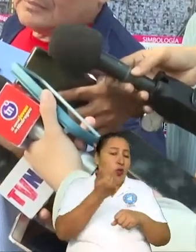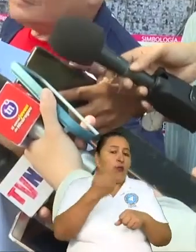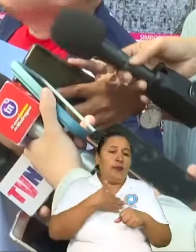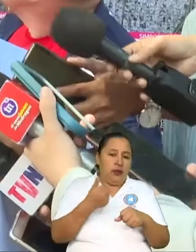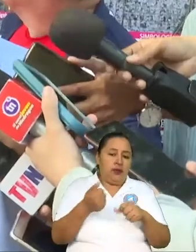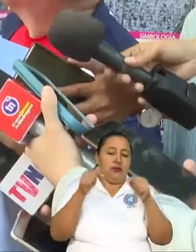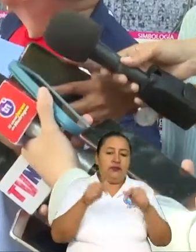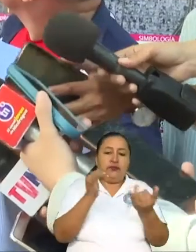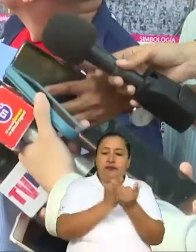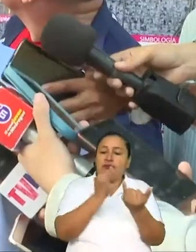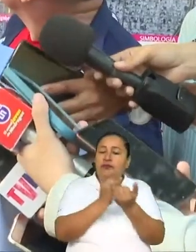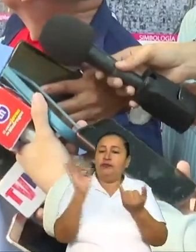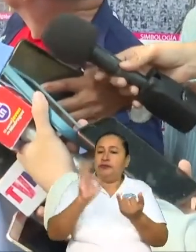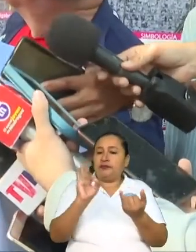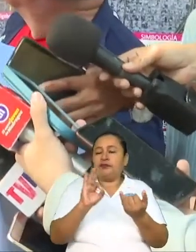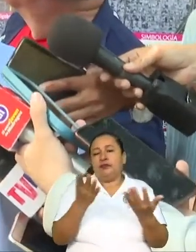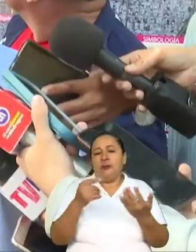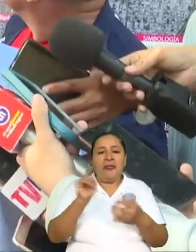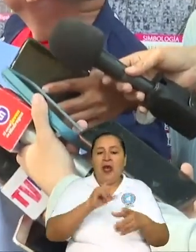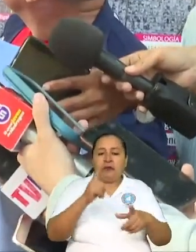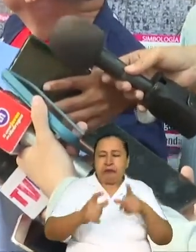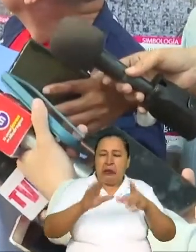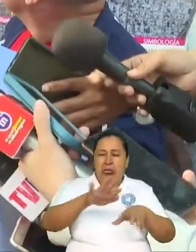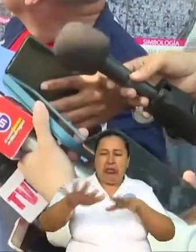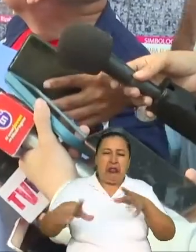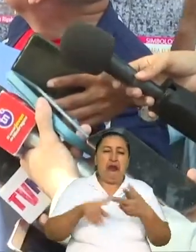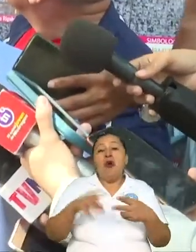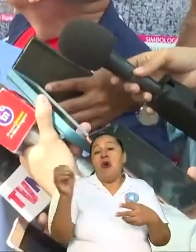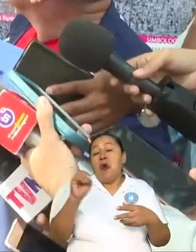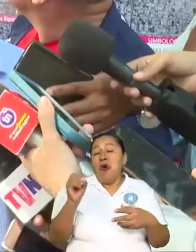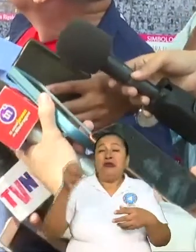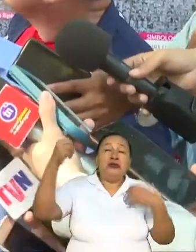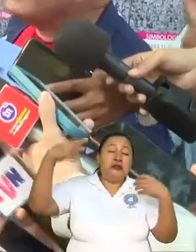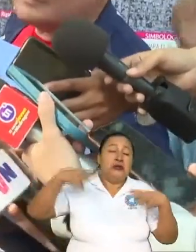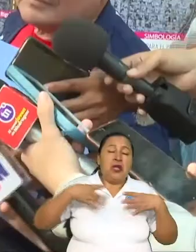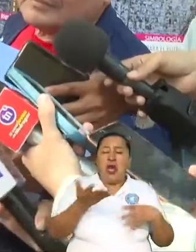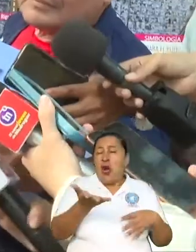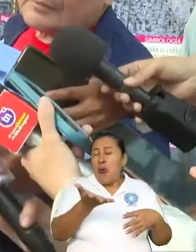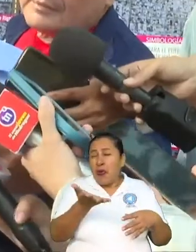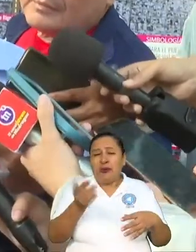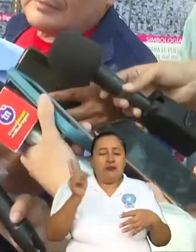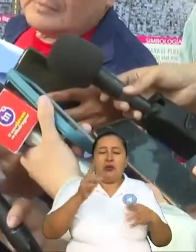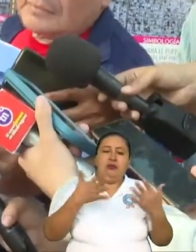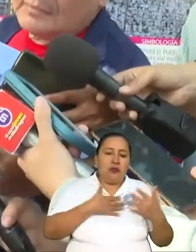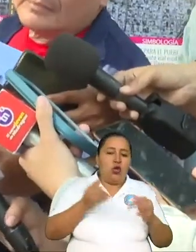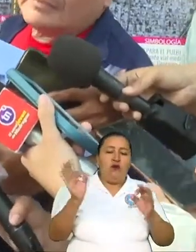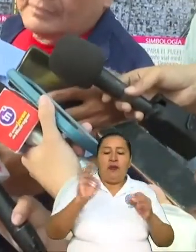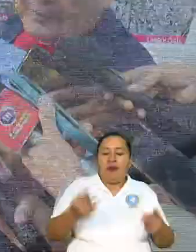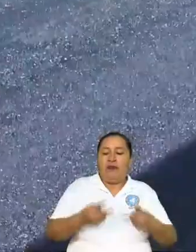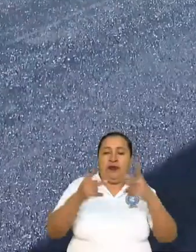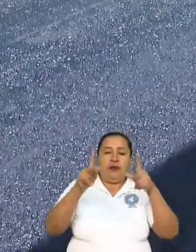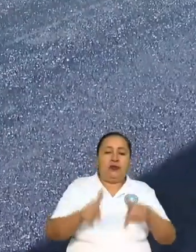Asimismo, ya no tenés las charcas en invierno o el polvo abundante que se puede producir en verano, así que también mejoran las condiciones de vida de